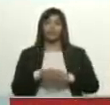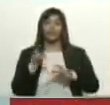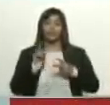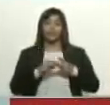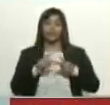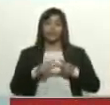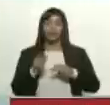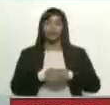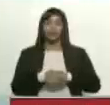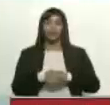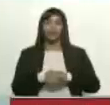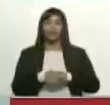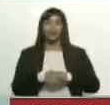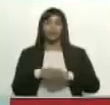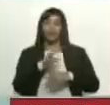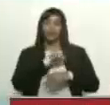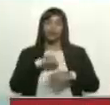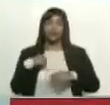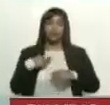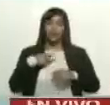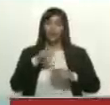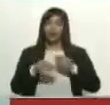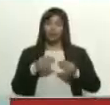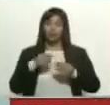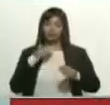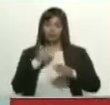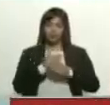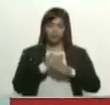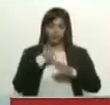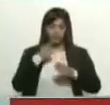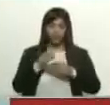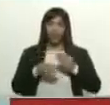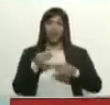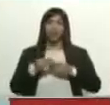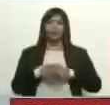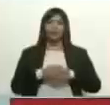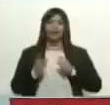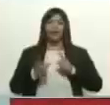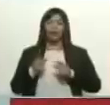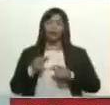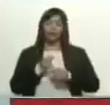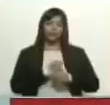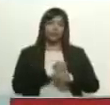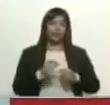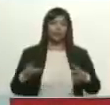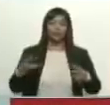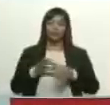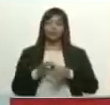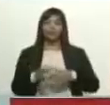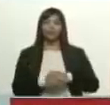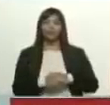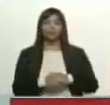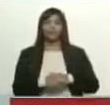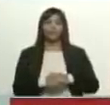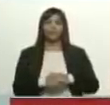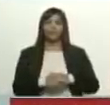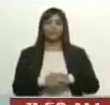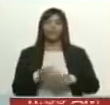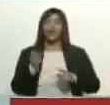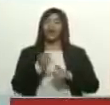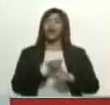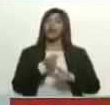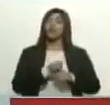Segundo, nunca al momento de ser detenidos se encontraban realizando alguna labor vinculada a la